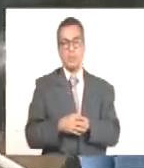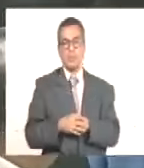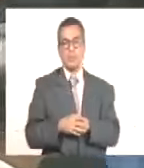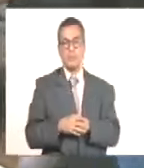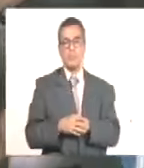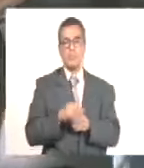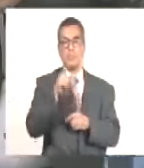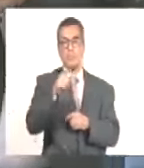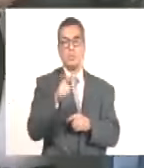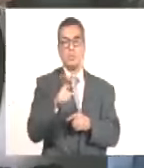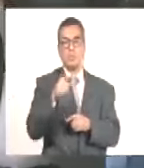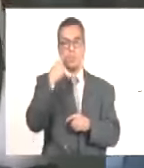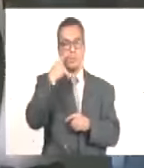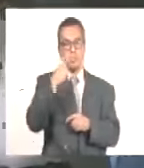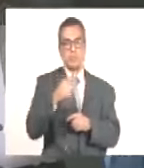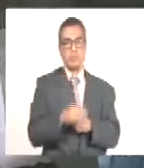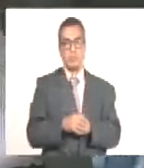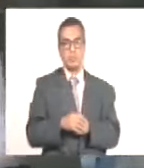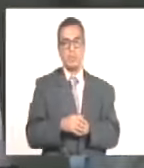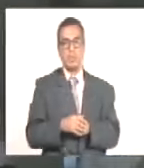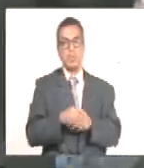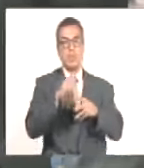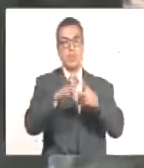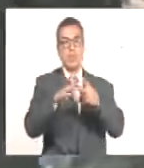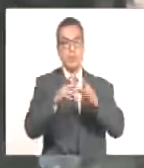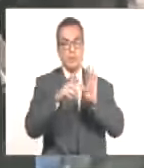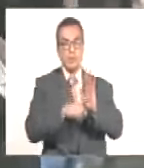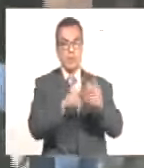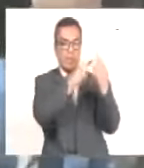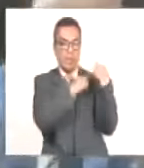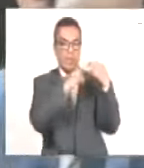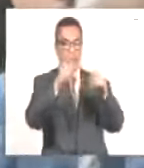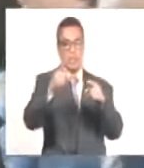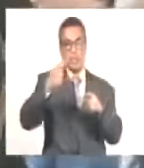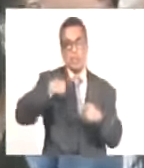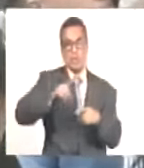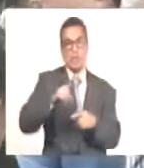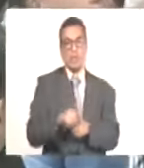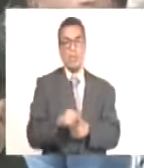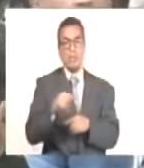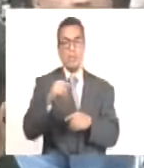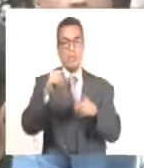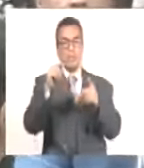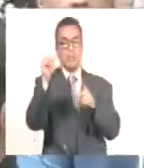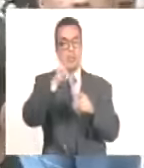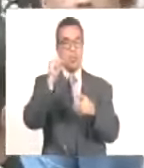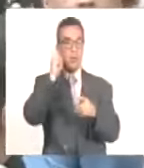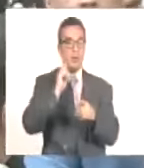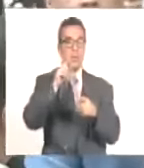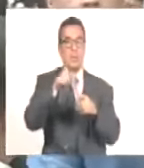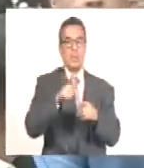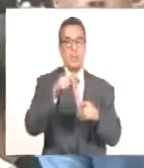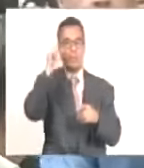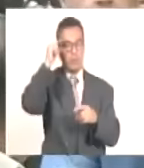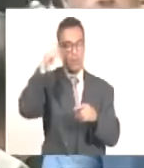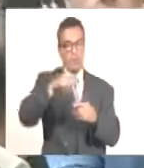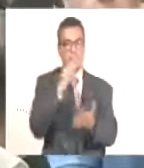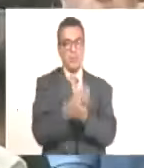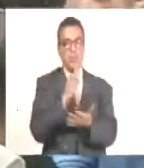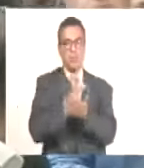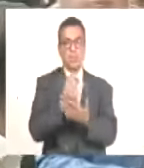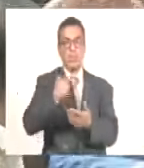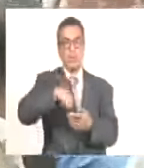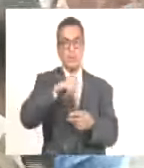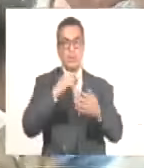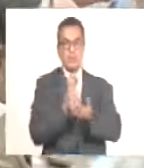no nos desentendamos de la virtud y la carga histórica que tenemos. Bolívar sigue siendo hoy y siempre